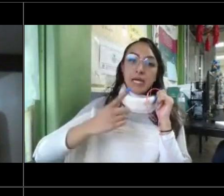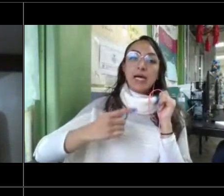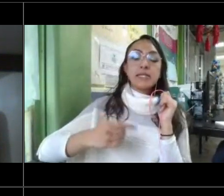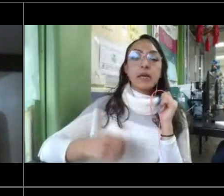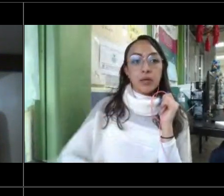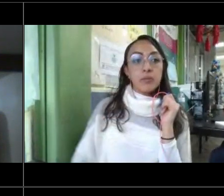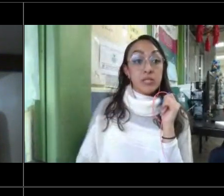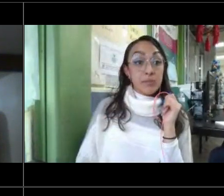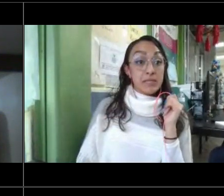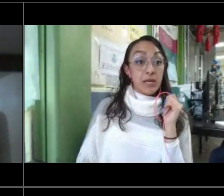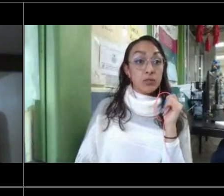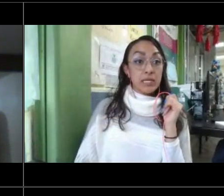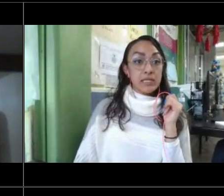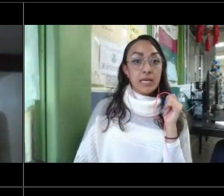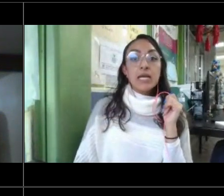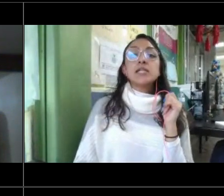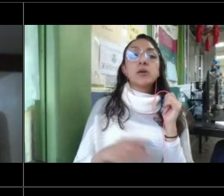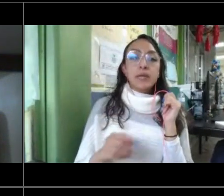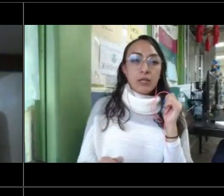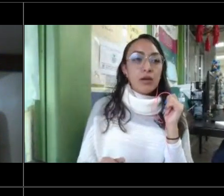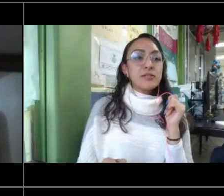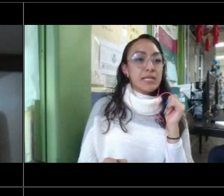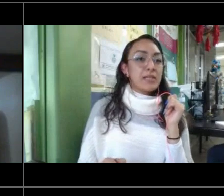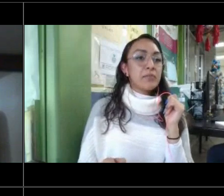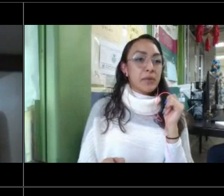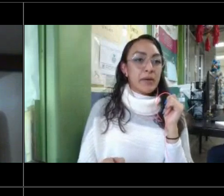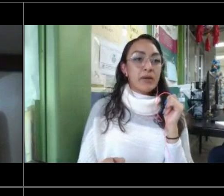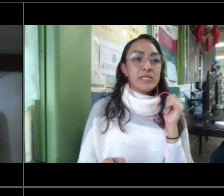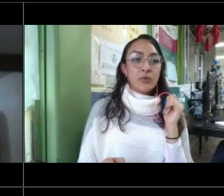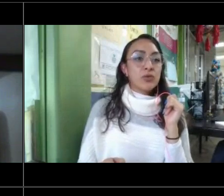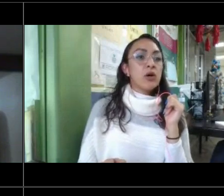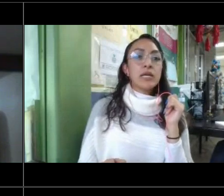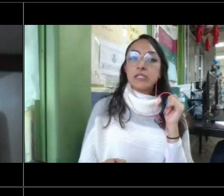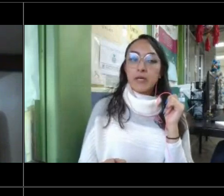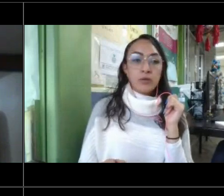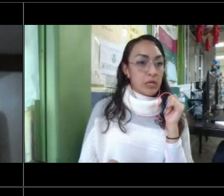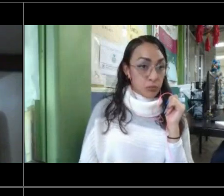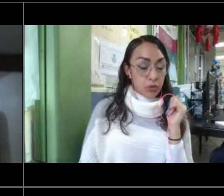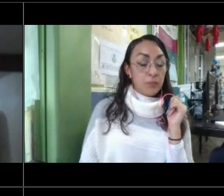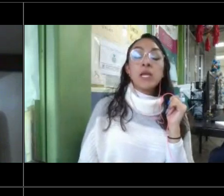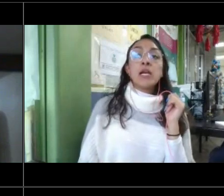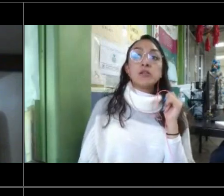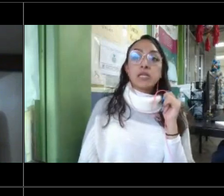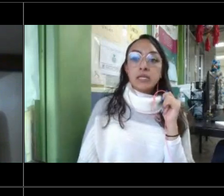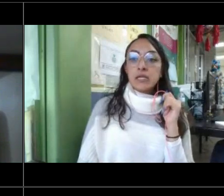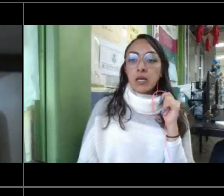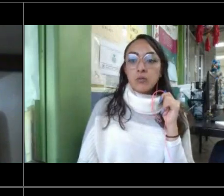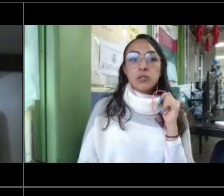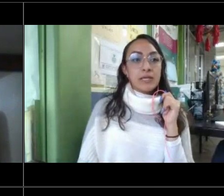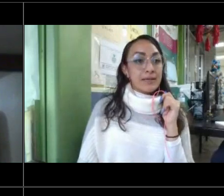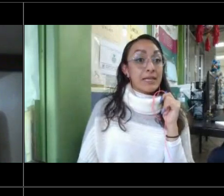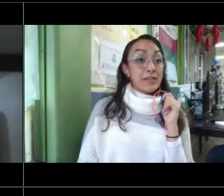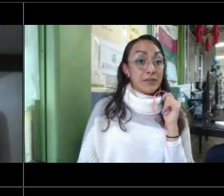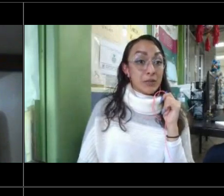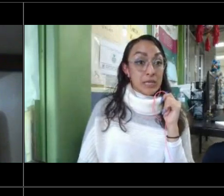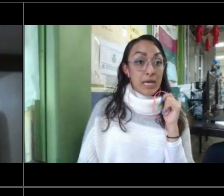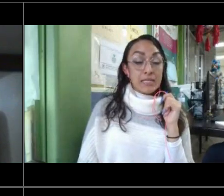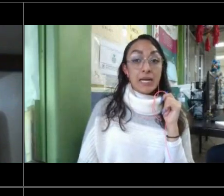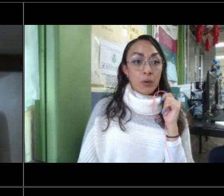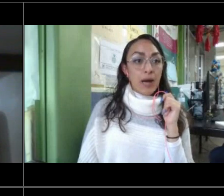las ventajas que podemos empezar a utilizar. Sobre todo los que tienen primero y segundo, les va a ayudar mucho. Los que tienen alumnos que